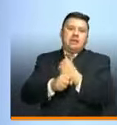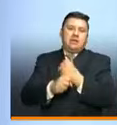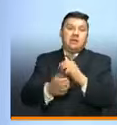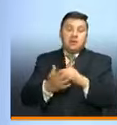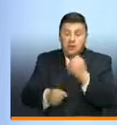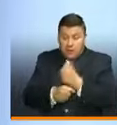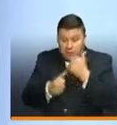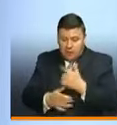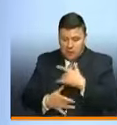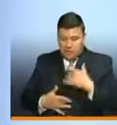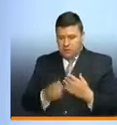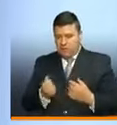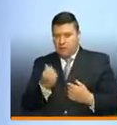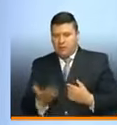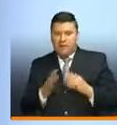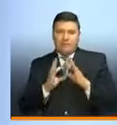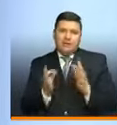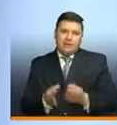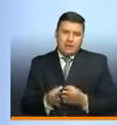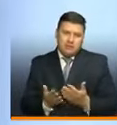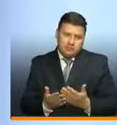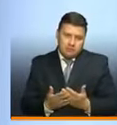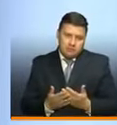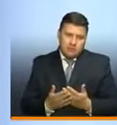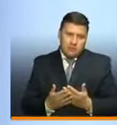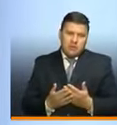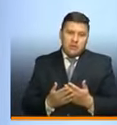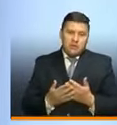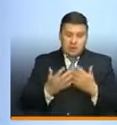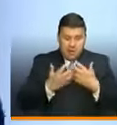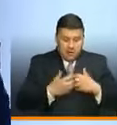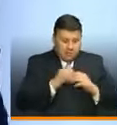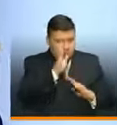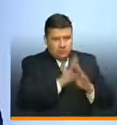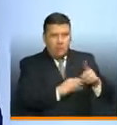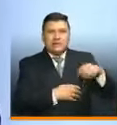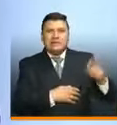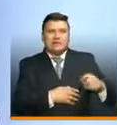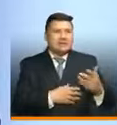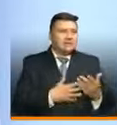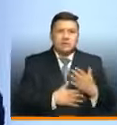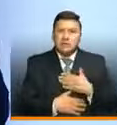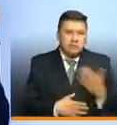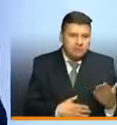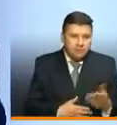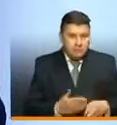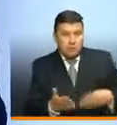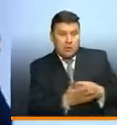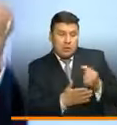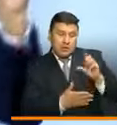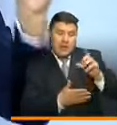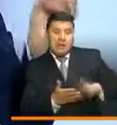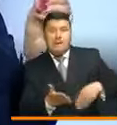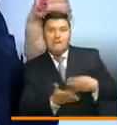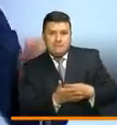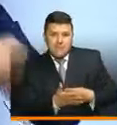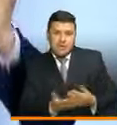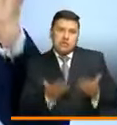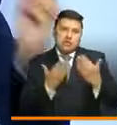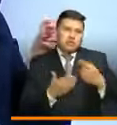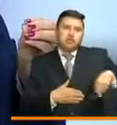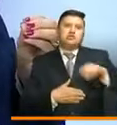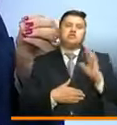salud económica en las familias. Pero el sector empresarial está en disposición de pagar un poquito más y permitir